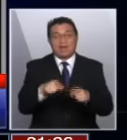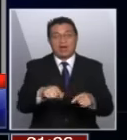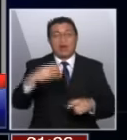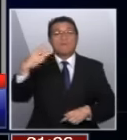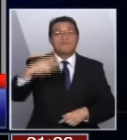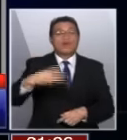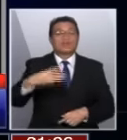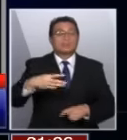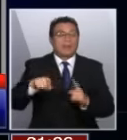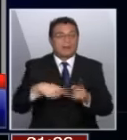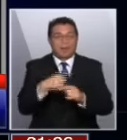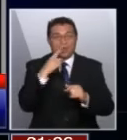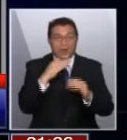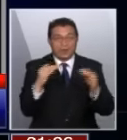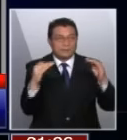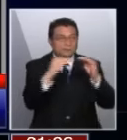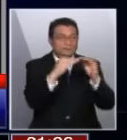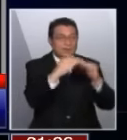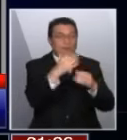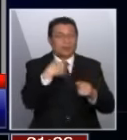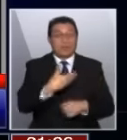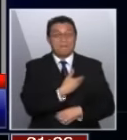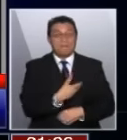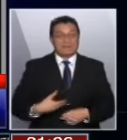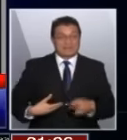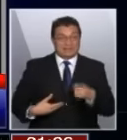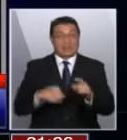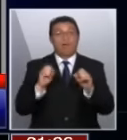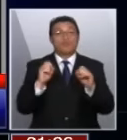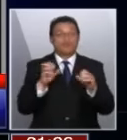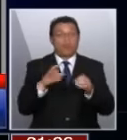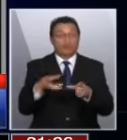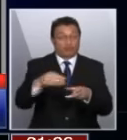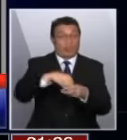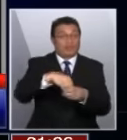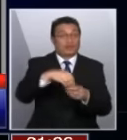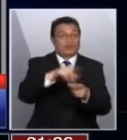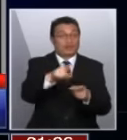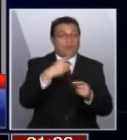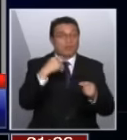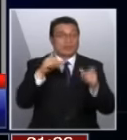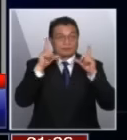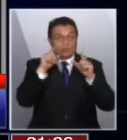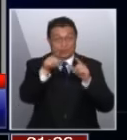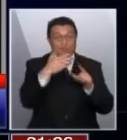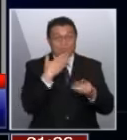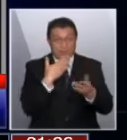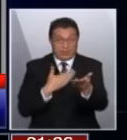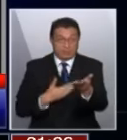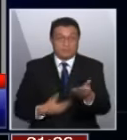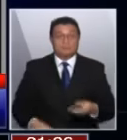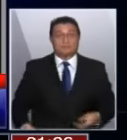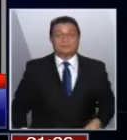municipal para compatibilizarlo con las aspiraciones presidenciales que varios dentro del partido han demostrado ya incluyéndolo